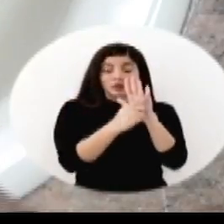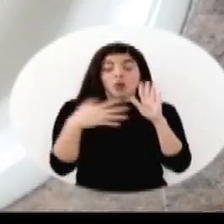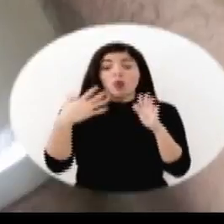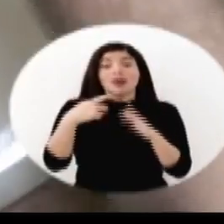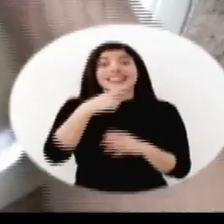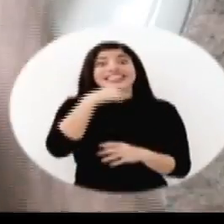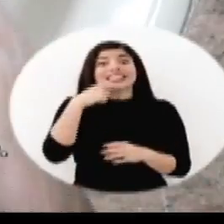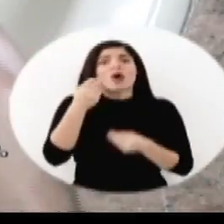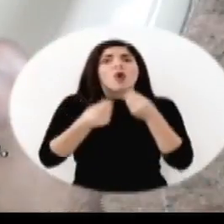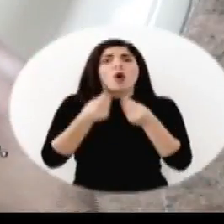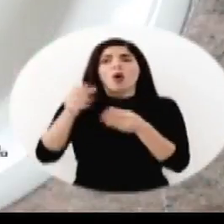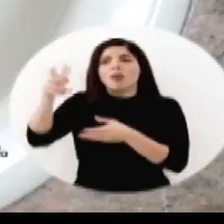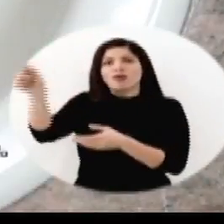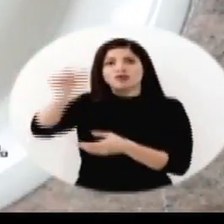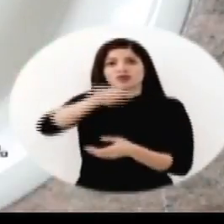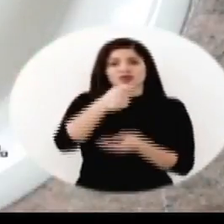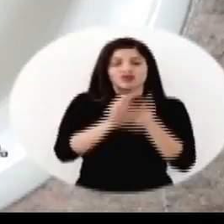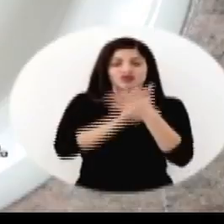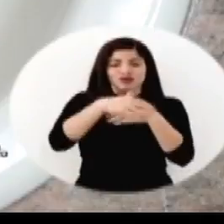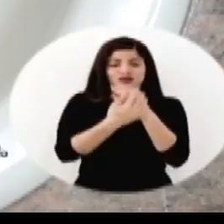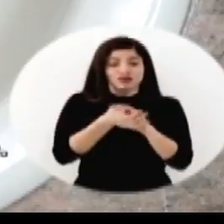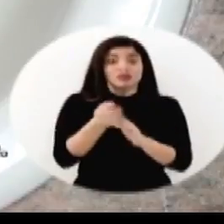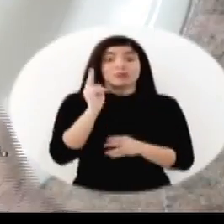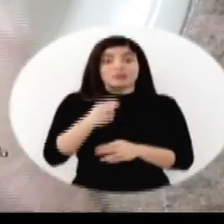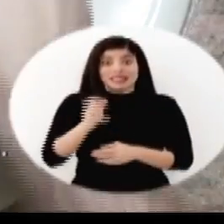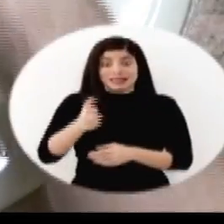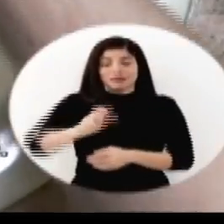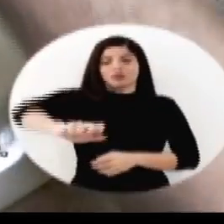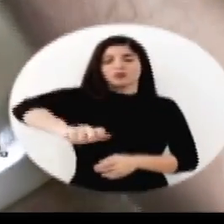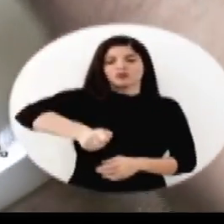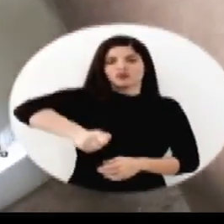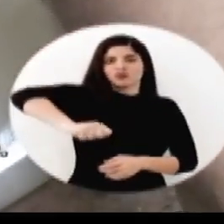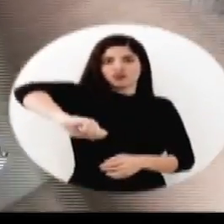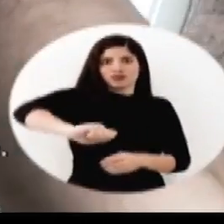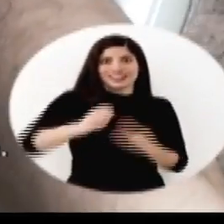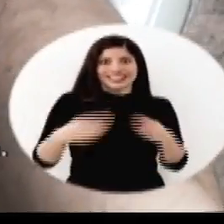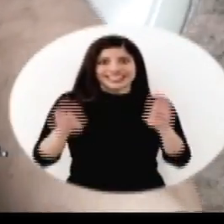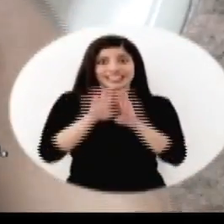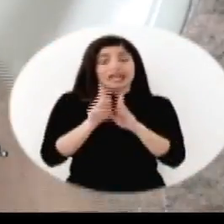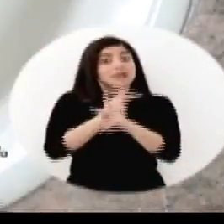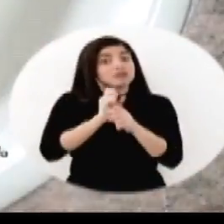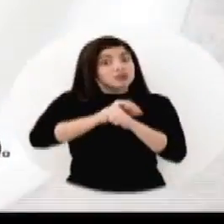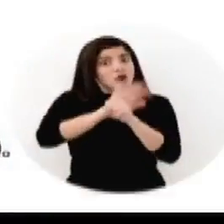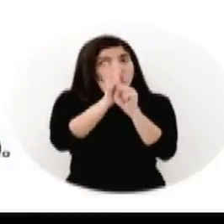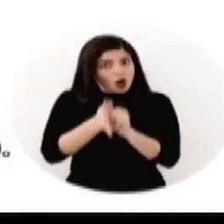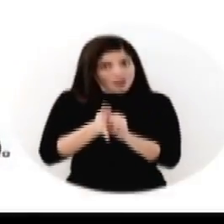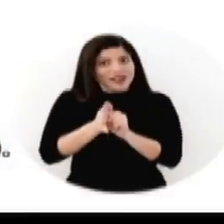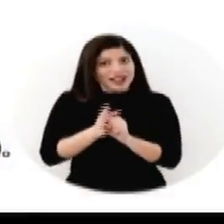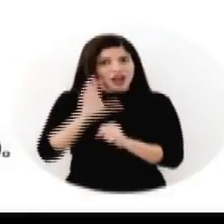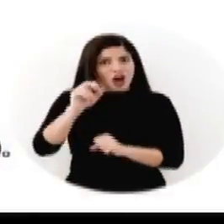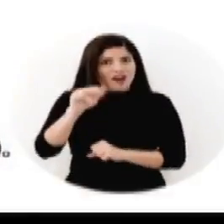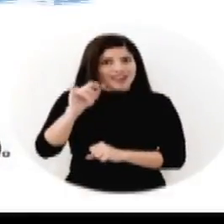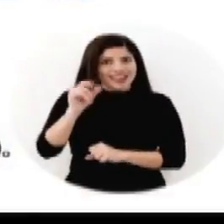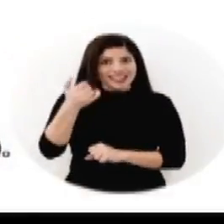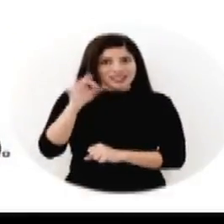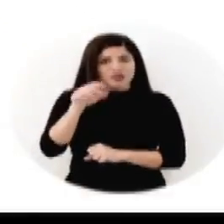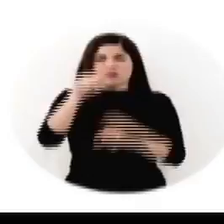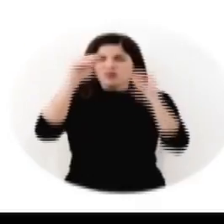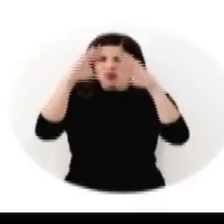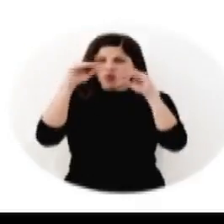dedos. Cuando se seque, use una toalla desechable y use la misma toalla para cerrar la llave. Prevenir el coronavirus